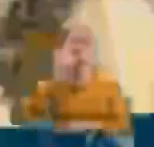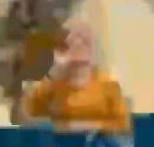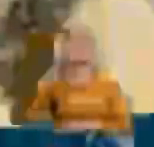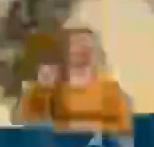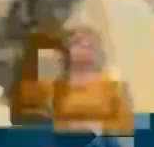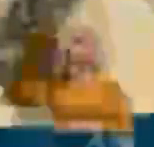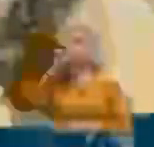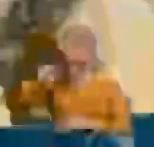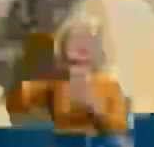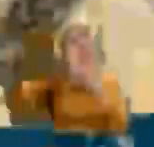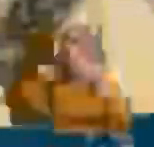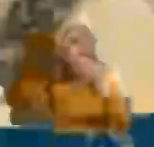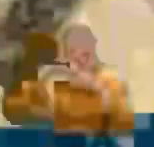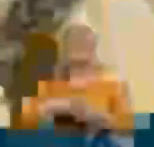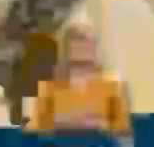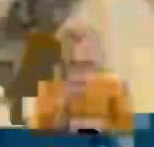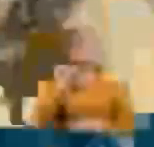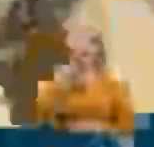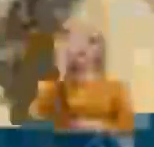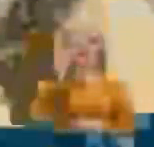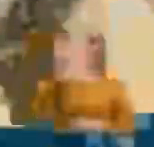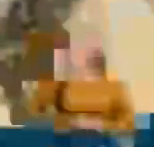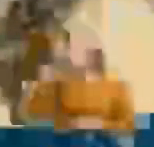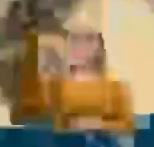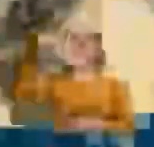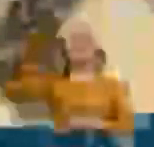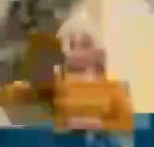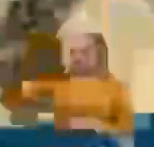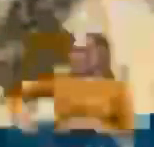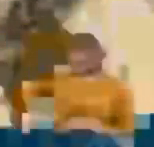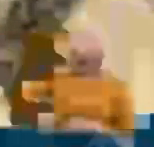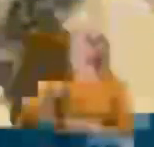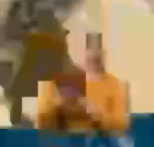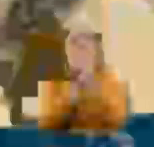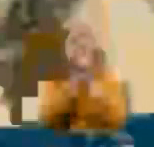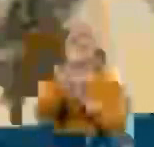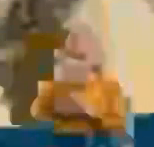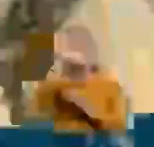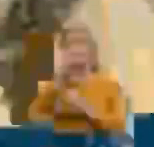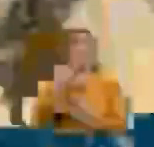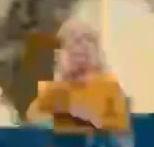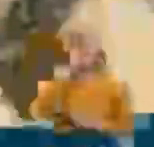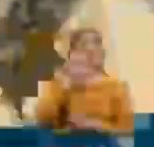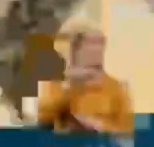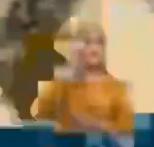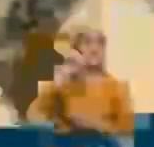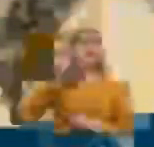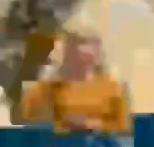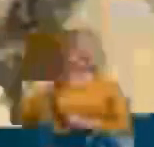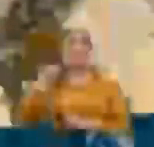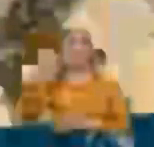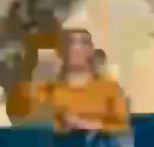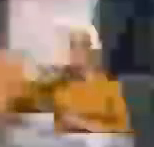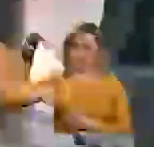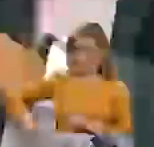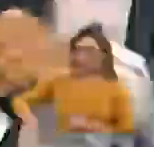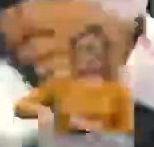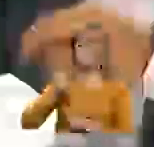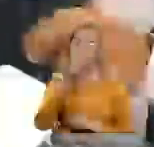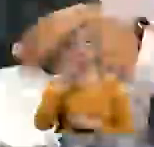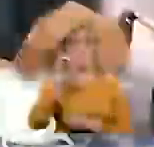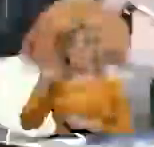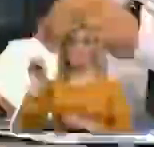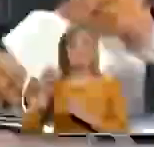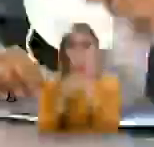490 millones de dólares. 190 millones son de atrasos del 2019 y 300 millones del 2020. El